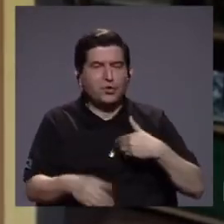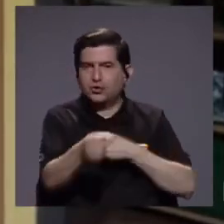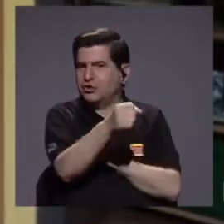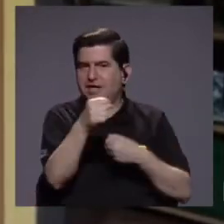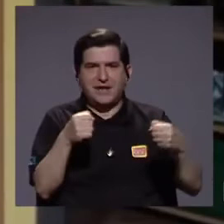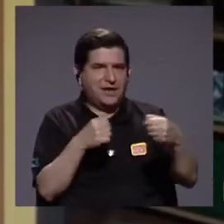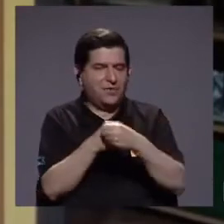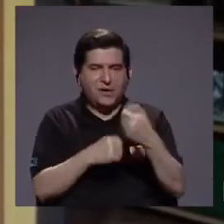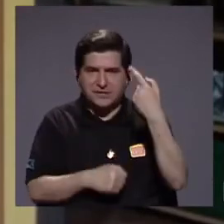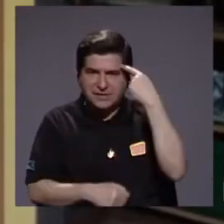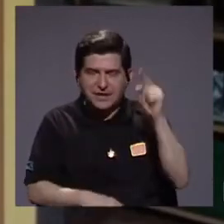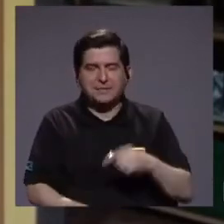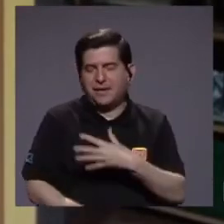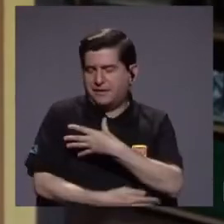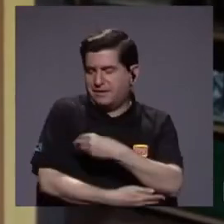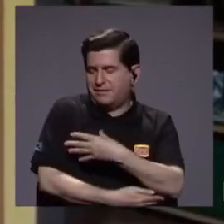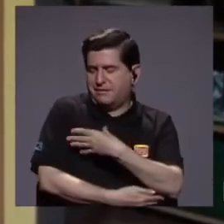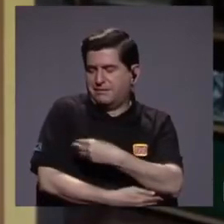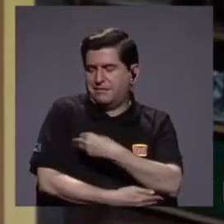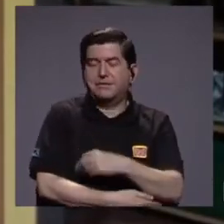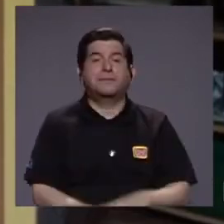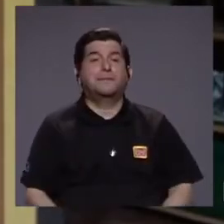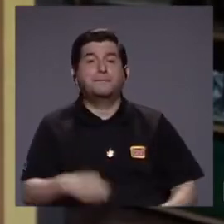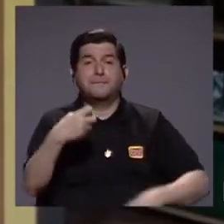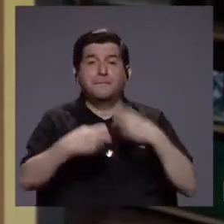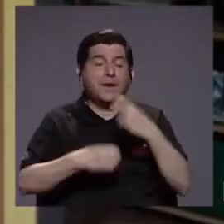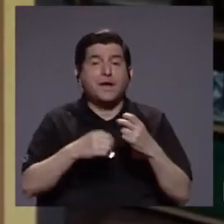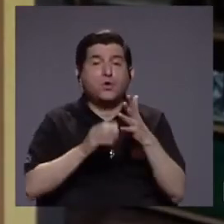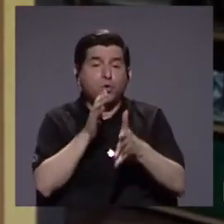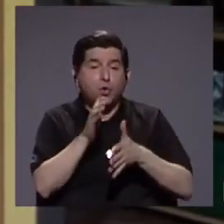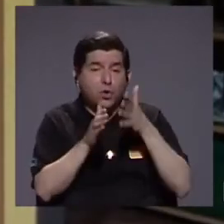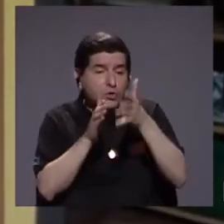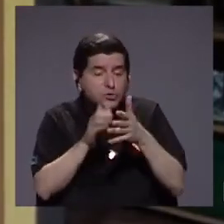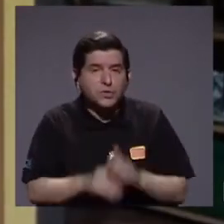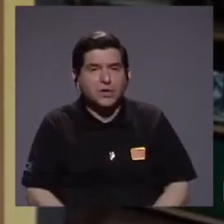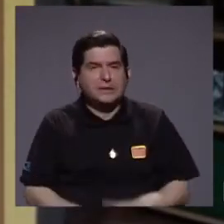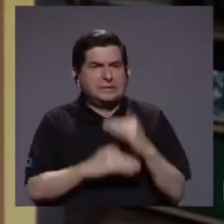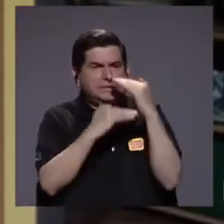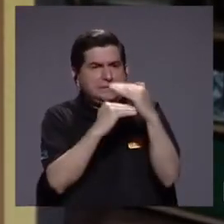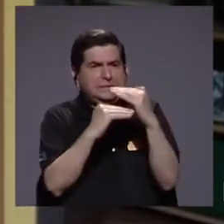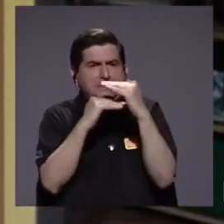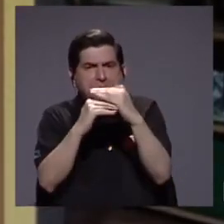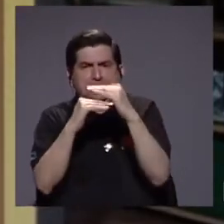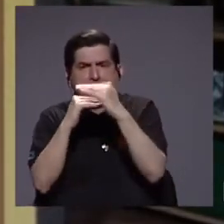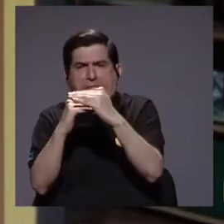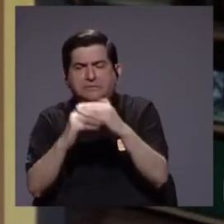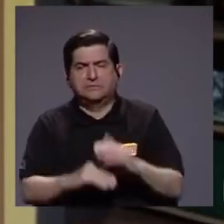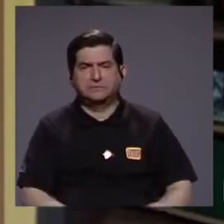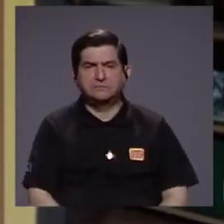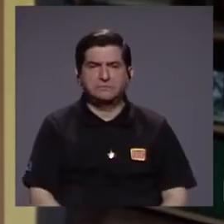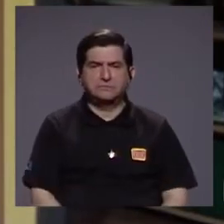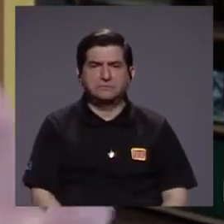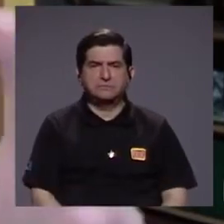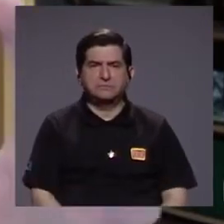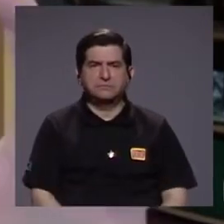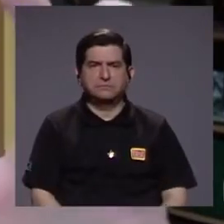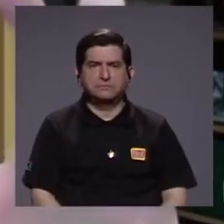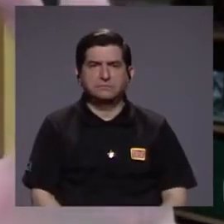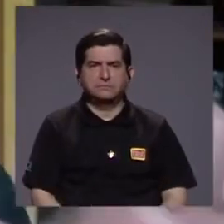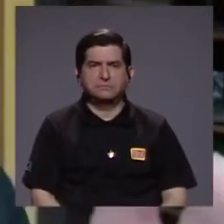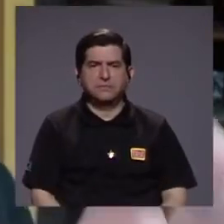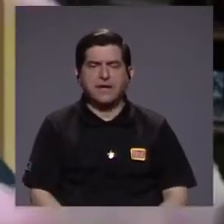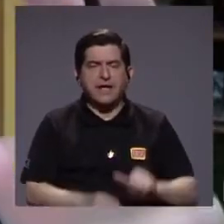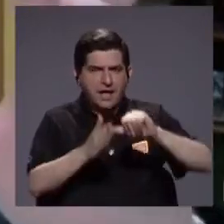sala para lactancia y los problemas de cuidado son limitados en cierta forma.